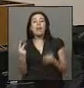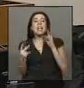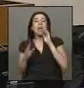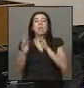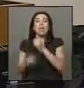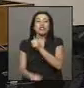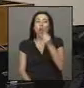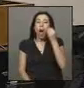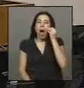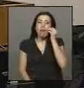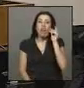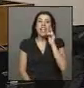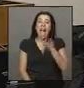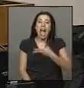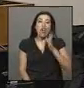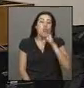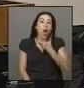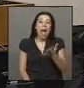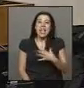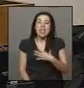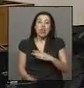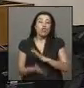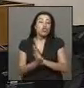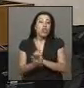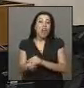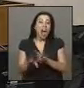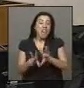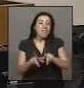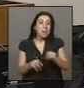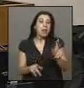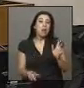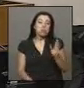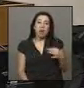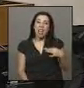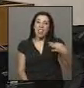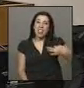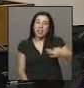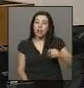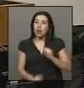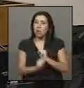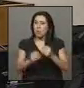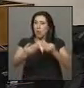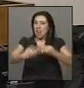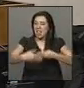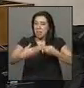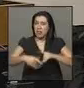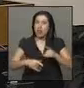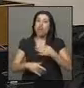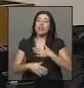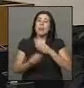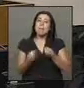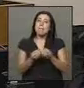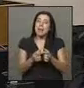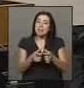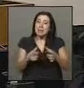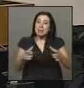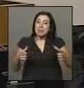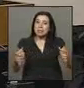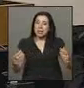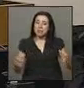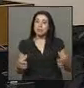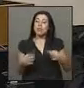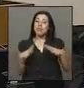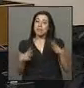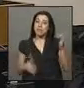hijos, y todas ellas nos parecen tremendamente dignas y no queremos restringirlas, queremos que se multipliquen.